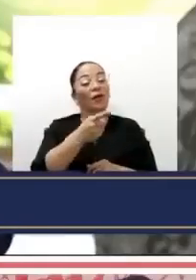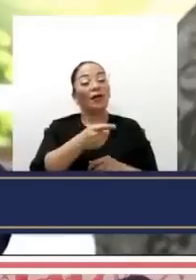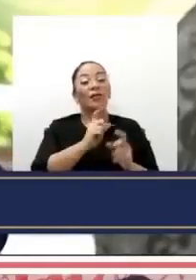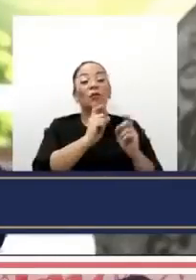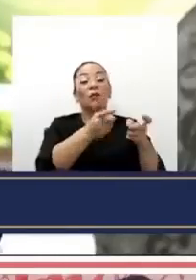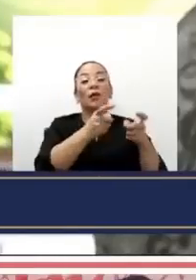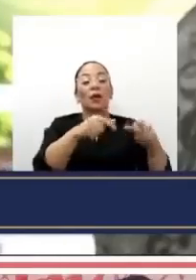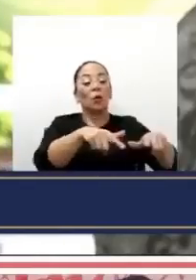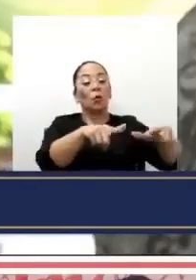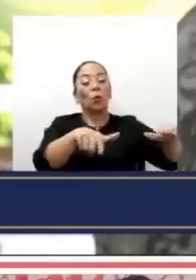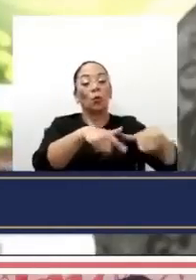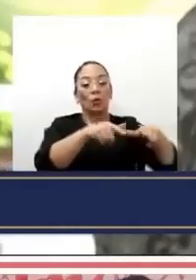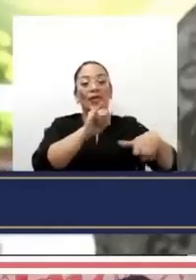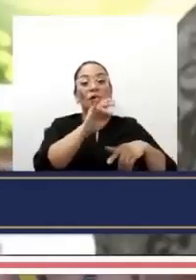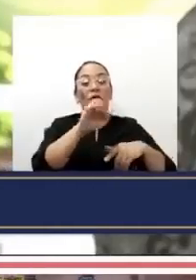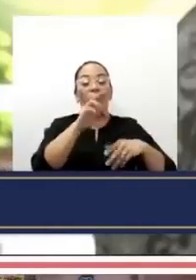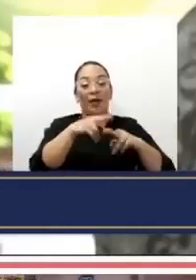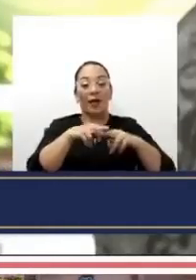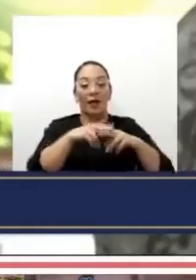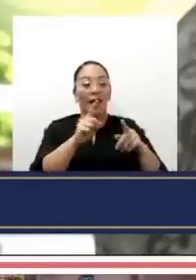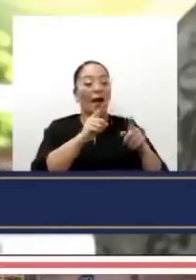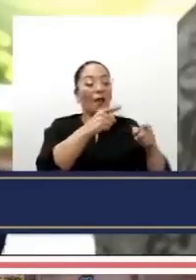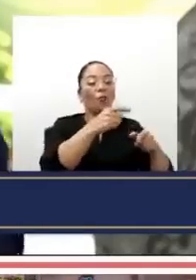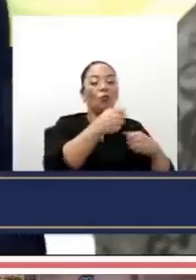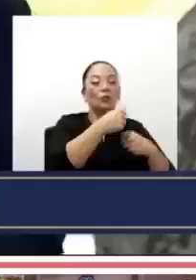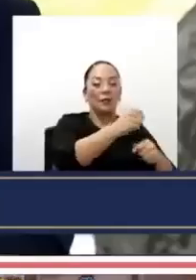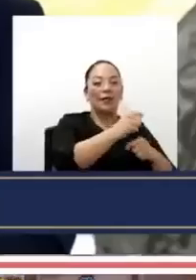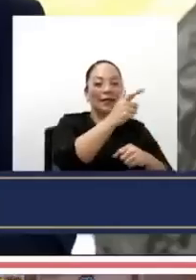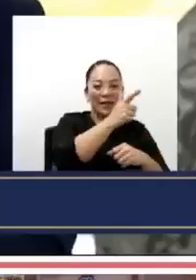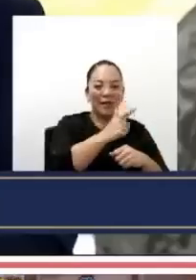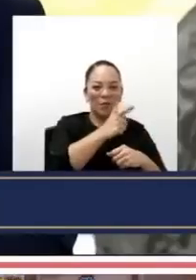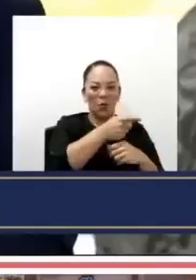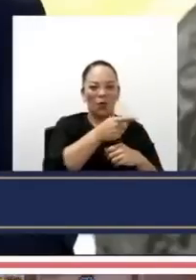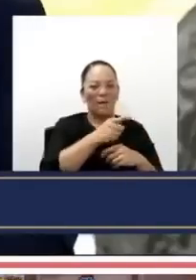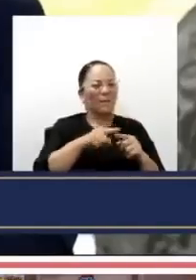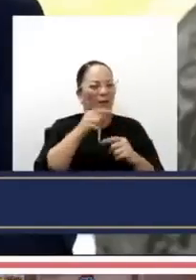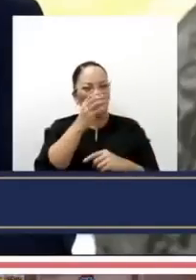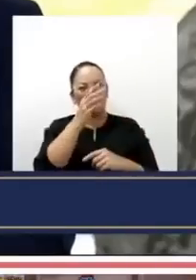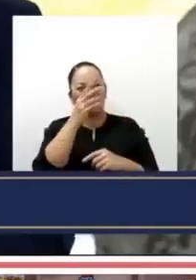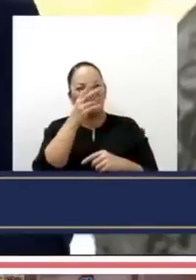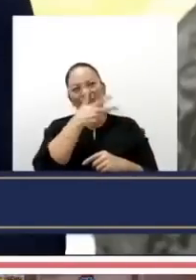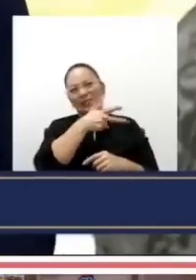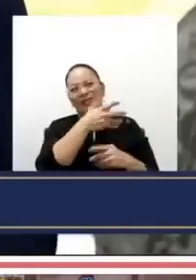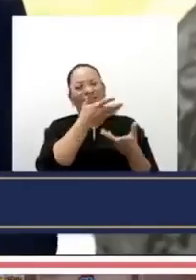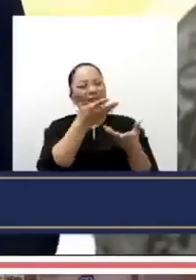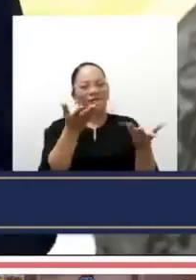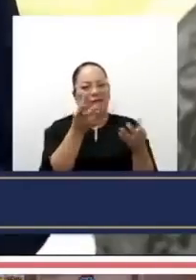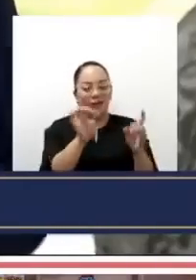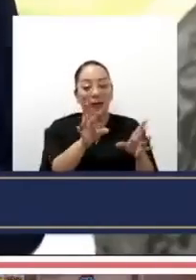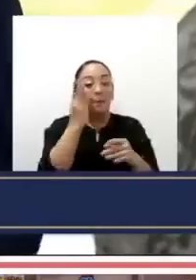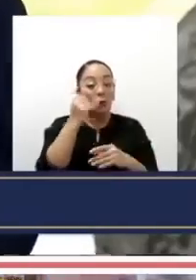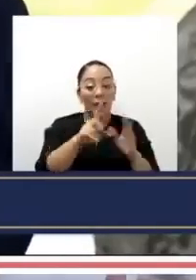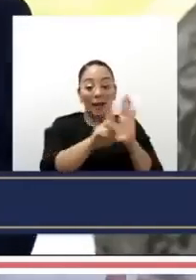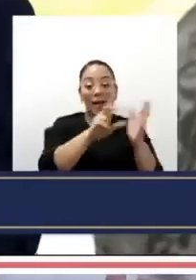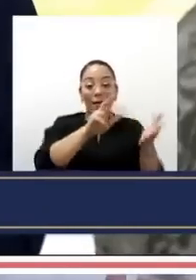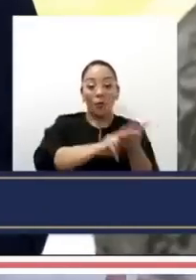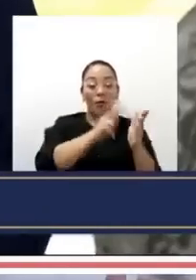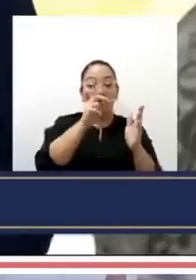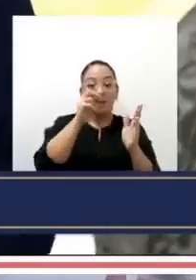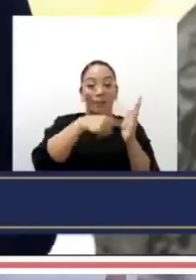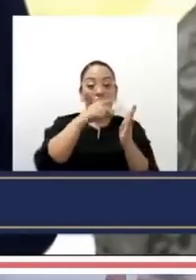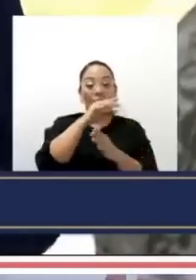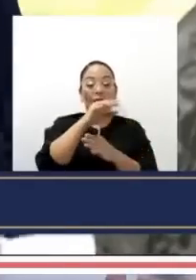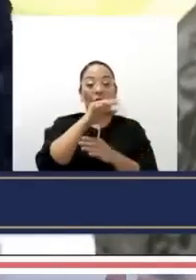terreno de Incofer a la Municipalidad de Limón. Pero este es chistosísimo, porque resulta que una ley aprobada en el año